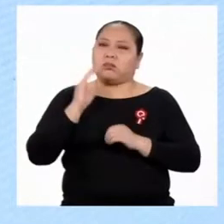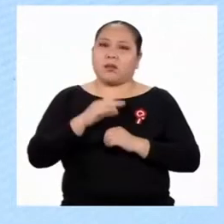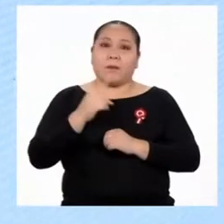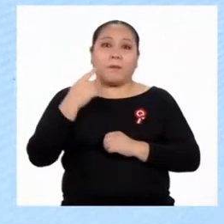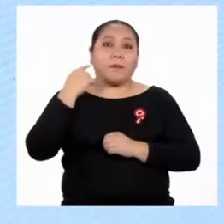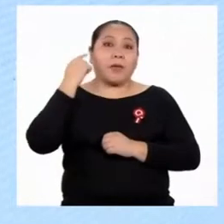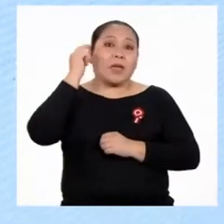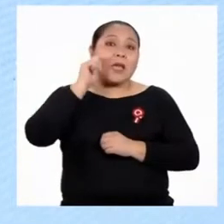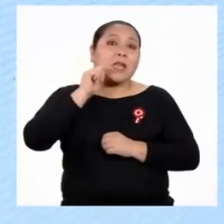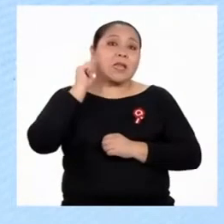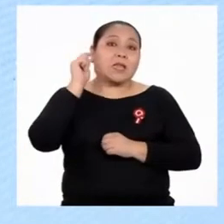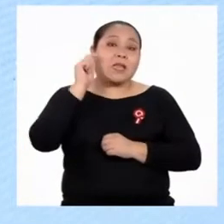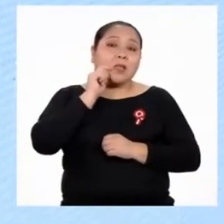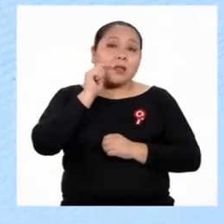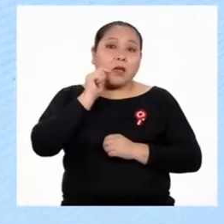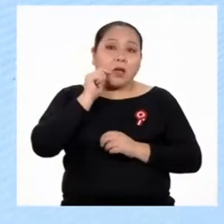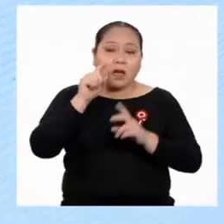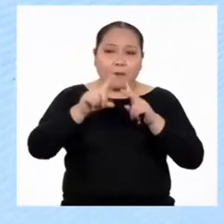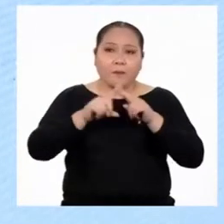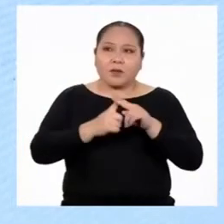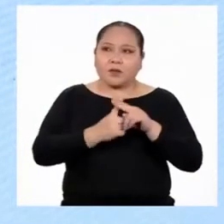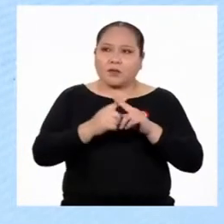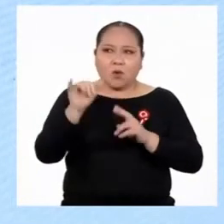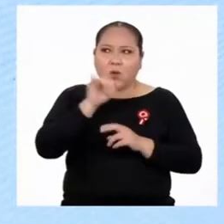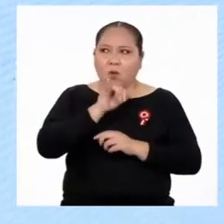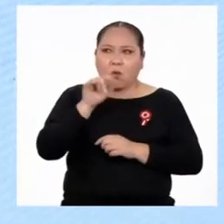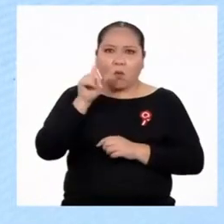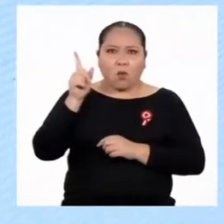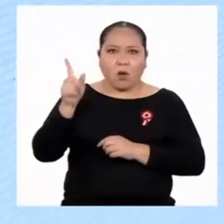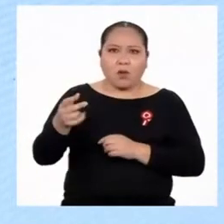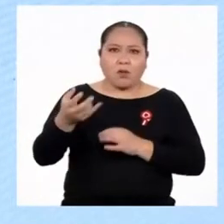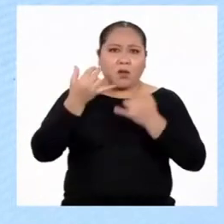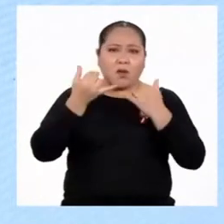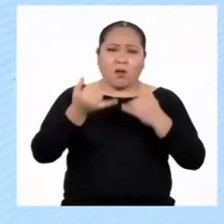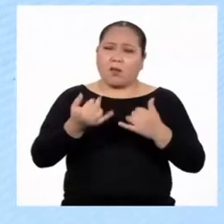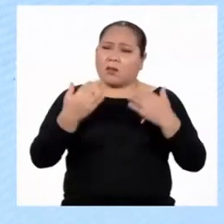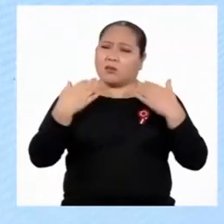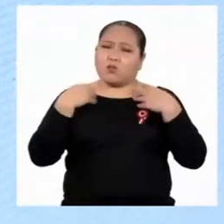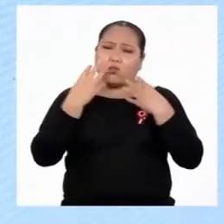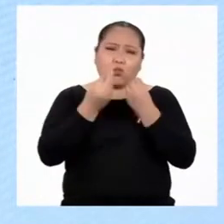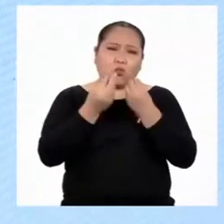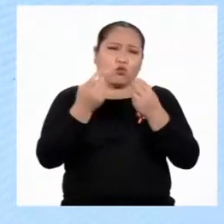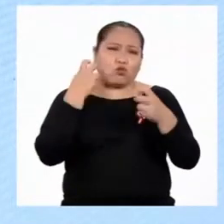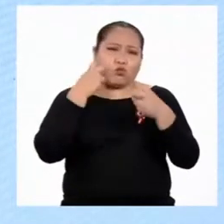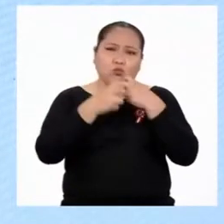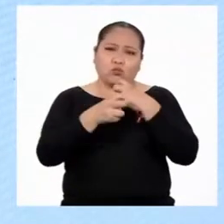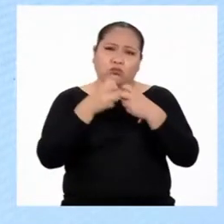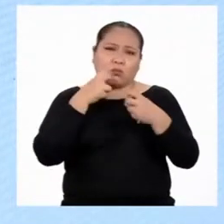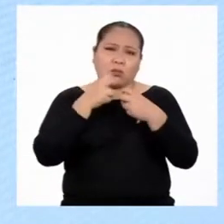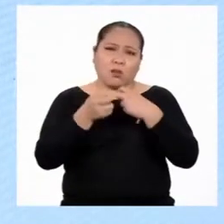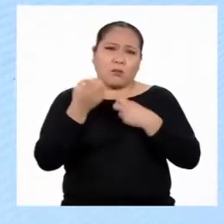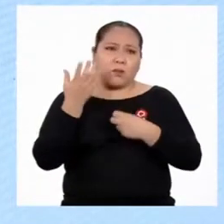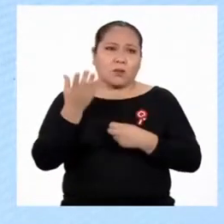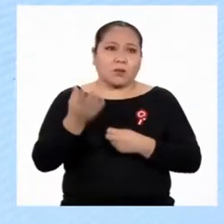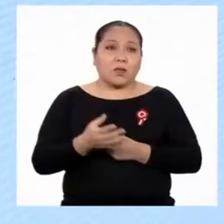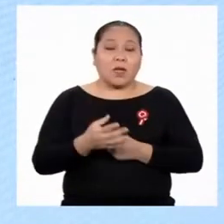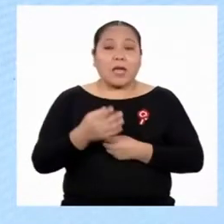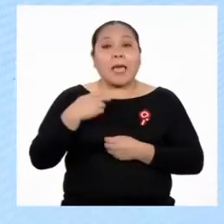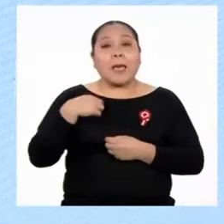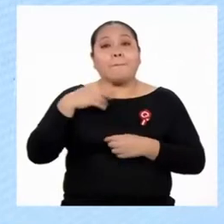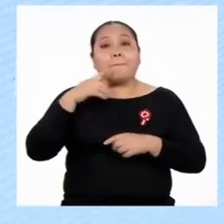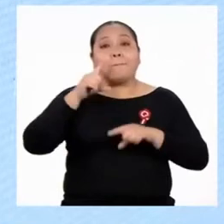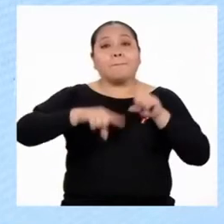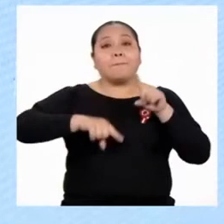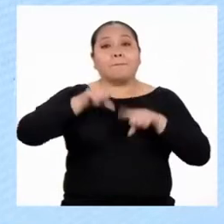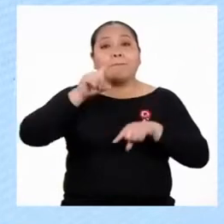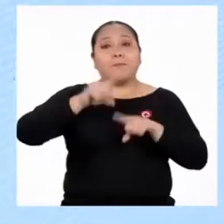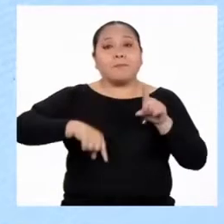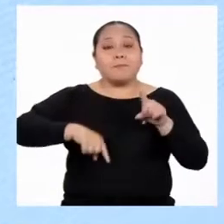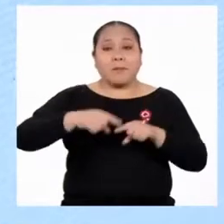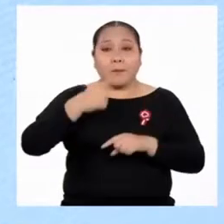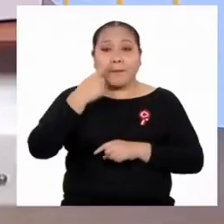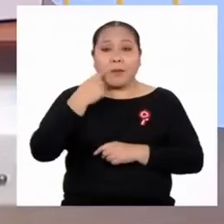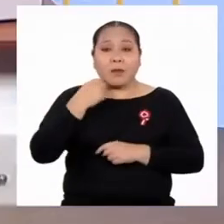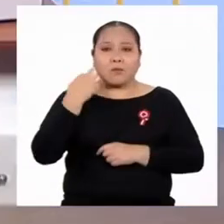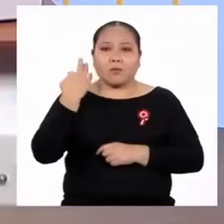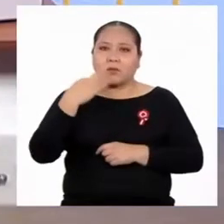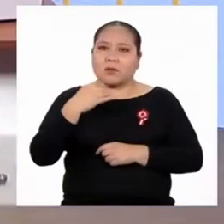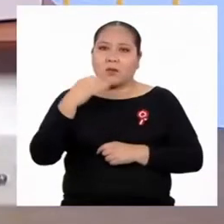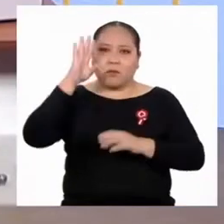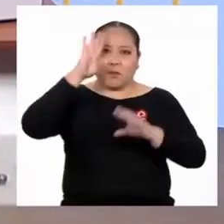empezó así de joven y creo que ahora tiene muchos problemas por eso. y mi primo siempre anda